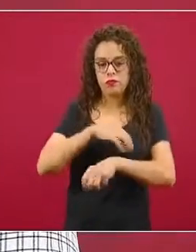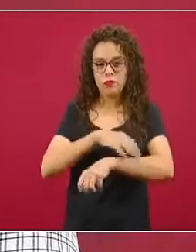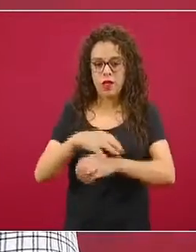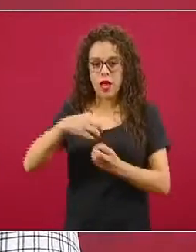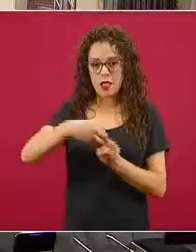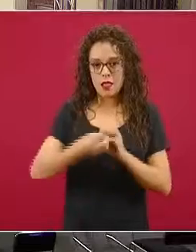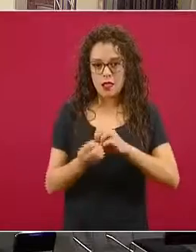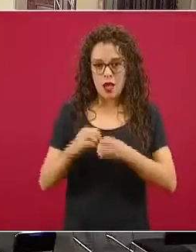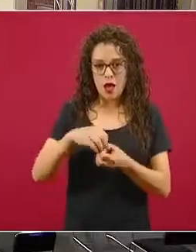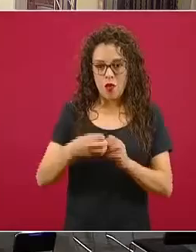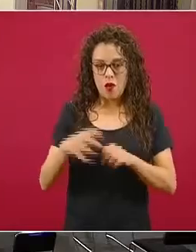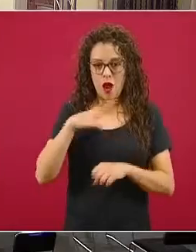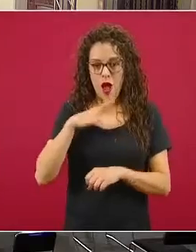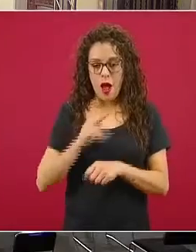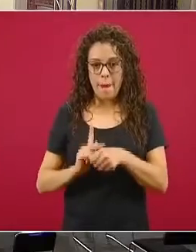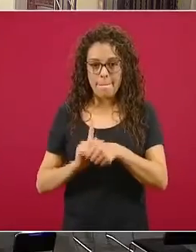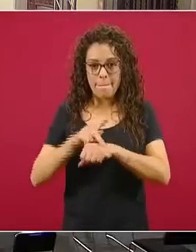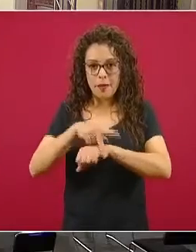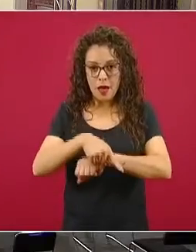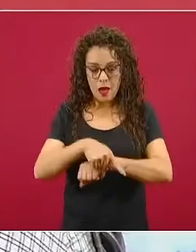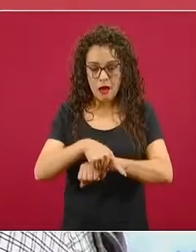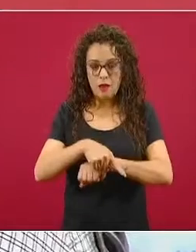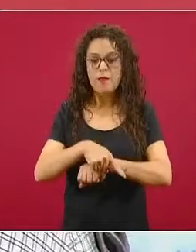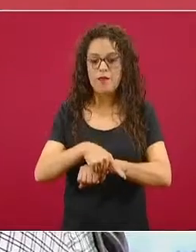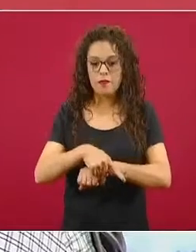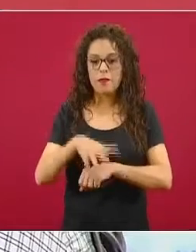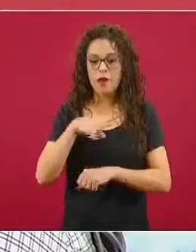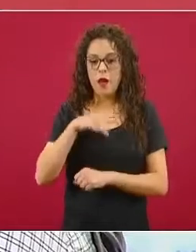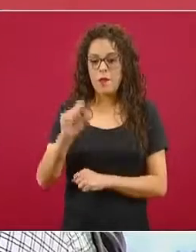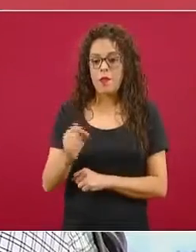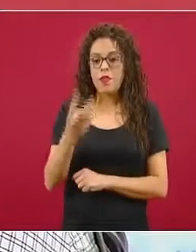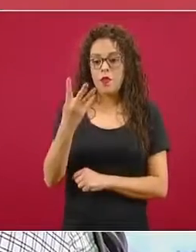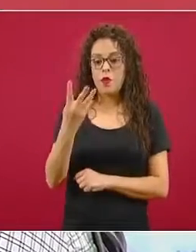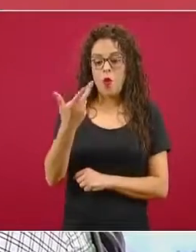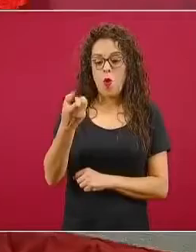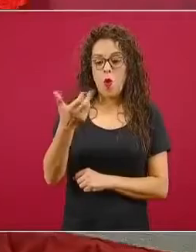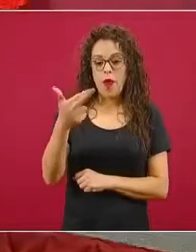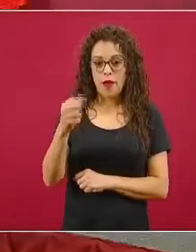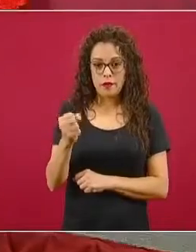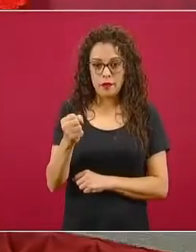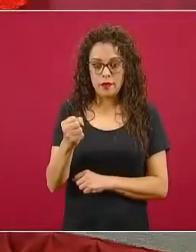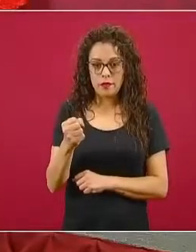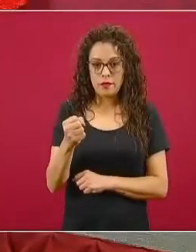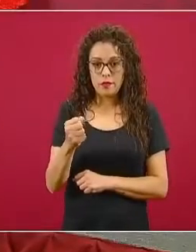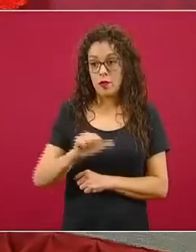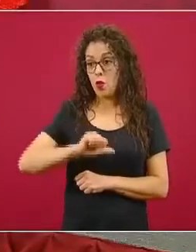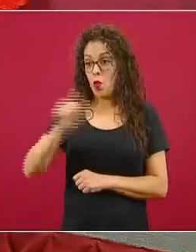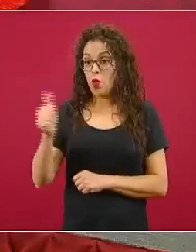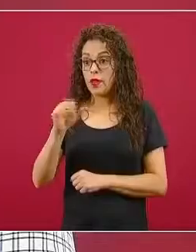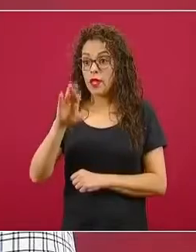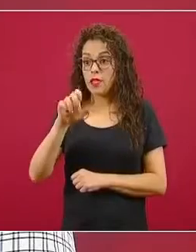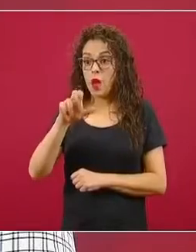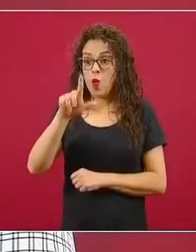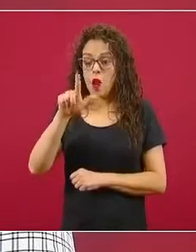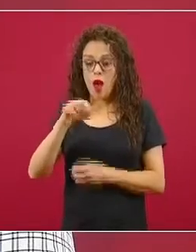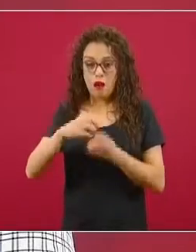de la dermis, de la epidermis se están reproduciendo prácticamente en 24 horas. No así otras células más especializadas, como